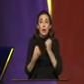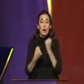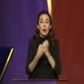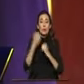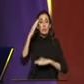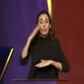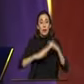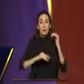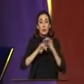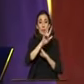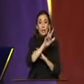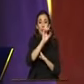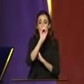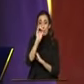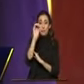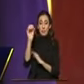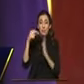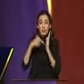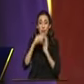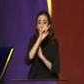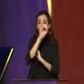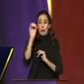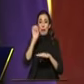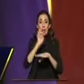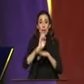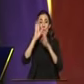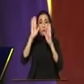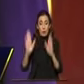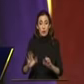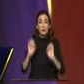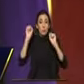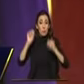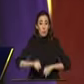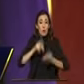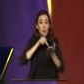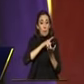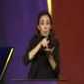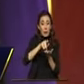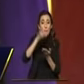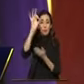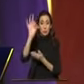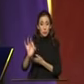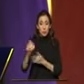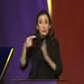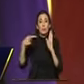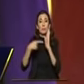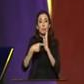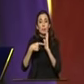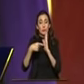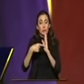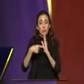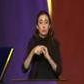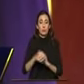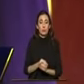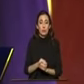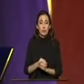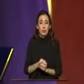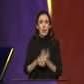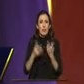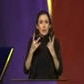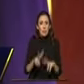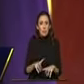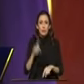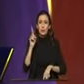más de 300.000 ecuatorianos a que pudieran pagar y cumplir con el pago de sus impuestos. Era indispensable,